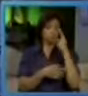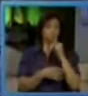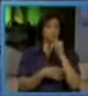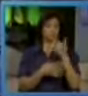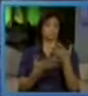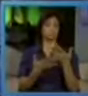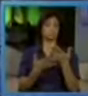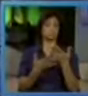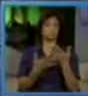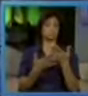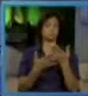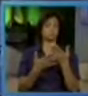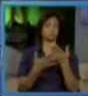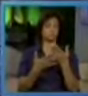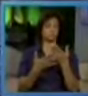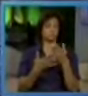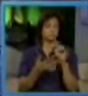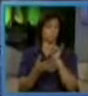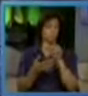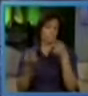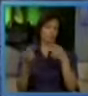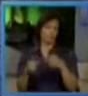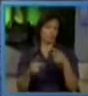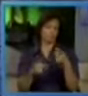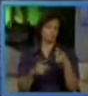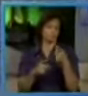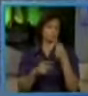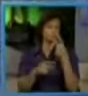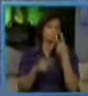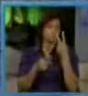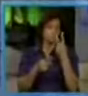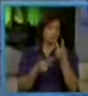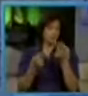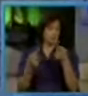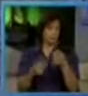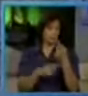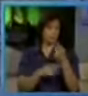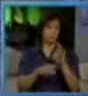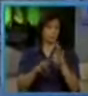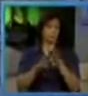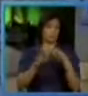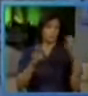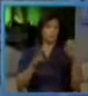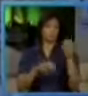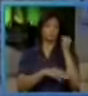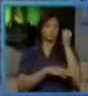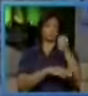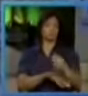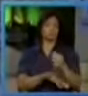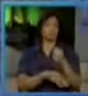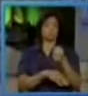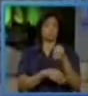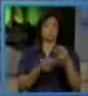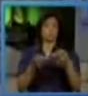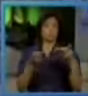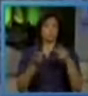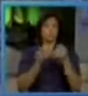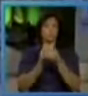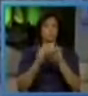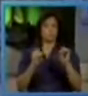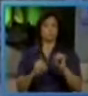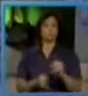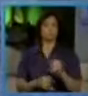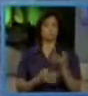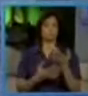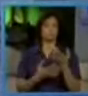no se haga algo similar a lo visto ya en la puerta del conde en el parque independencia que ha